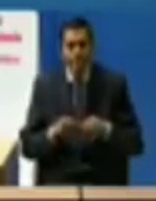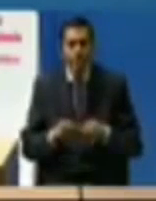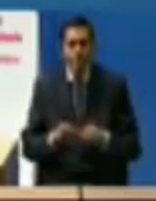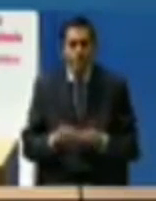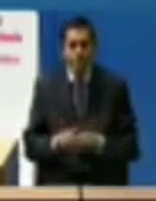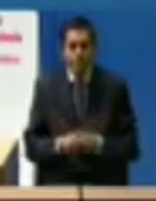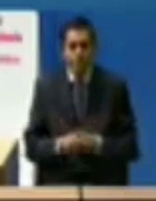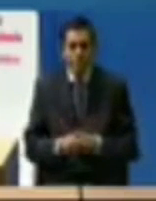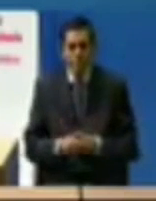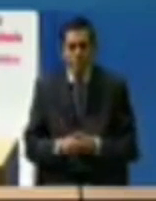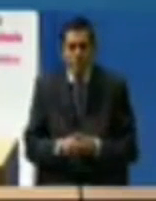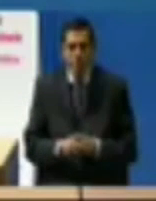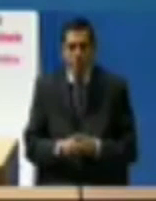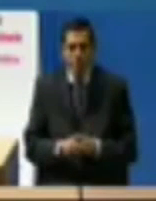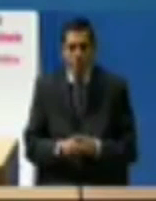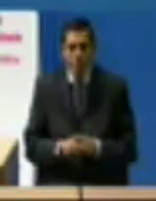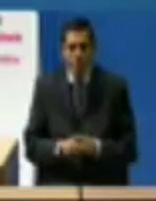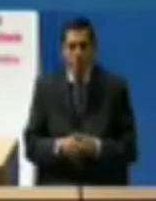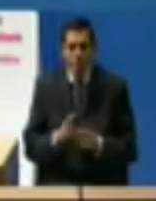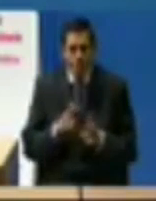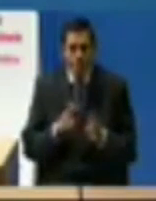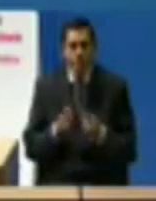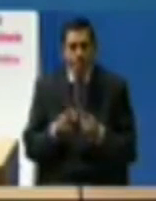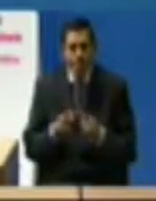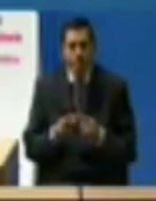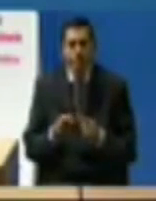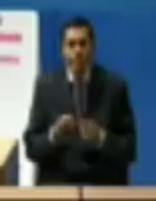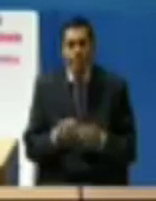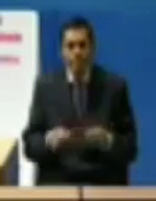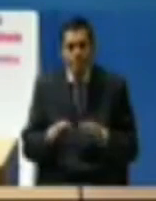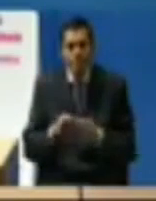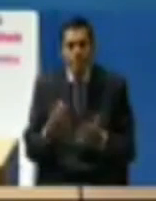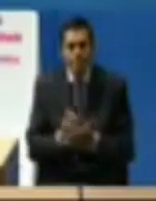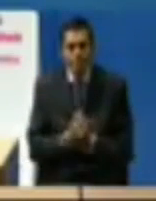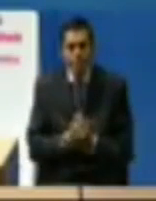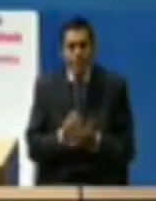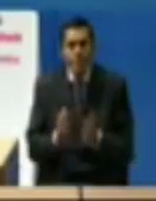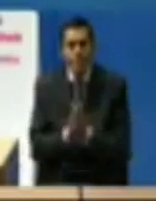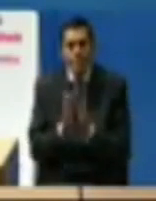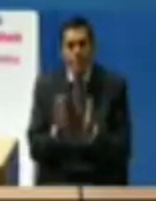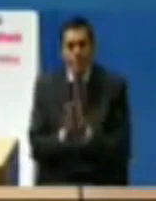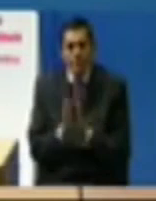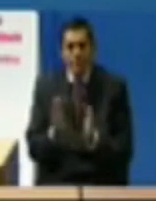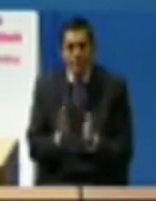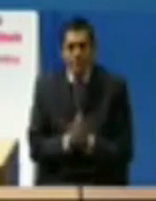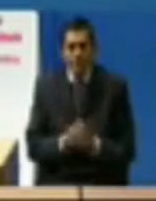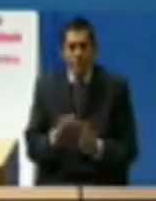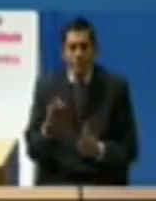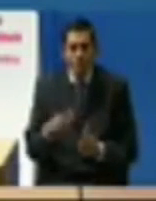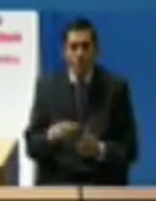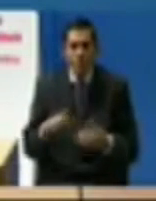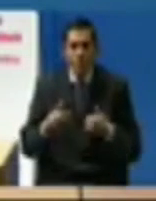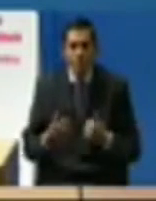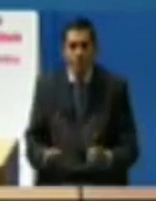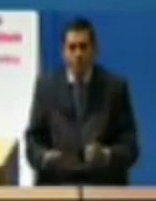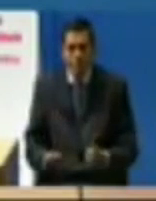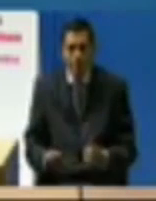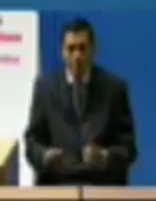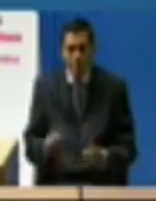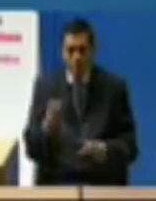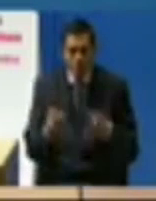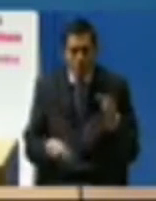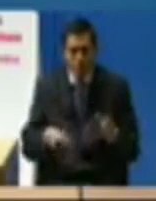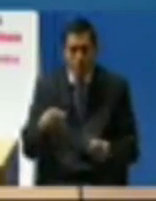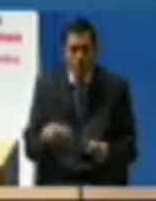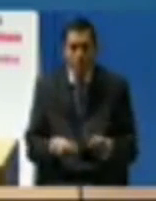género. En esta tarea, lograr la participación de los medios para entender y utilizar la base de datos puede